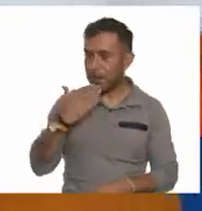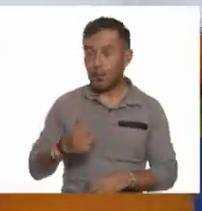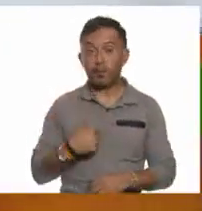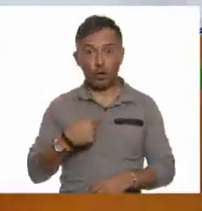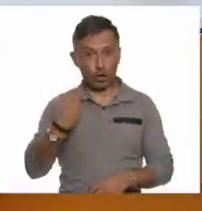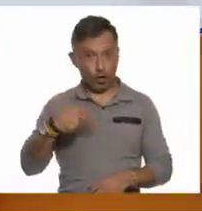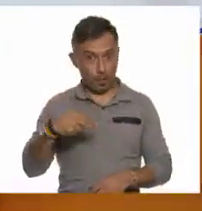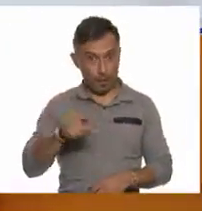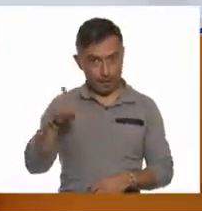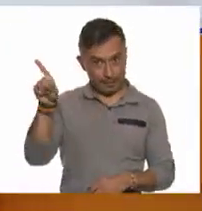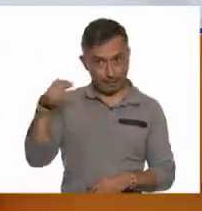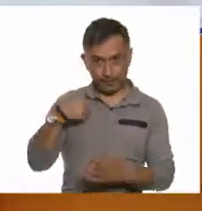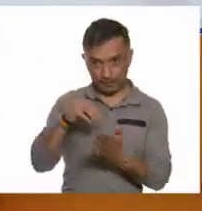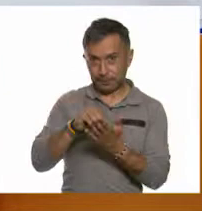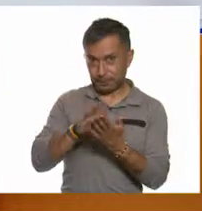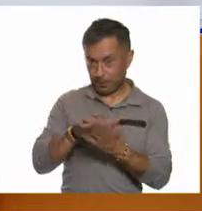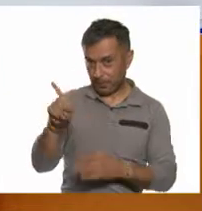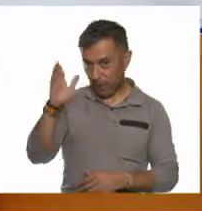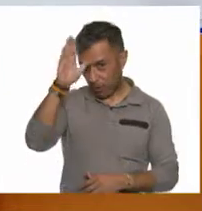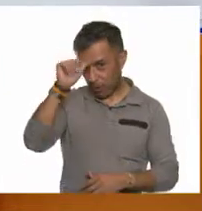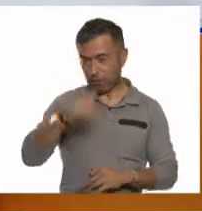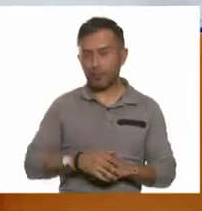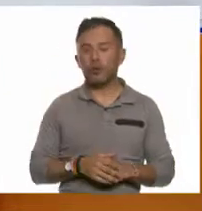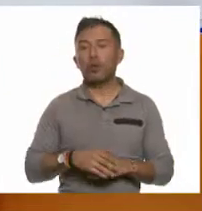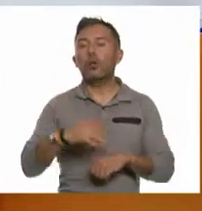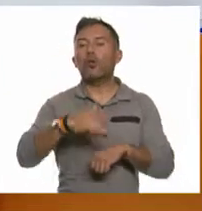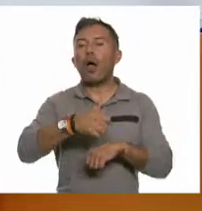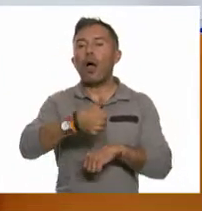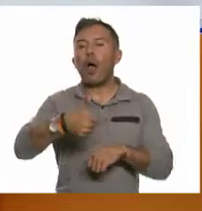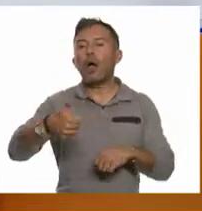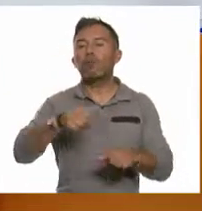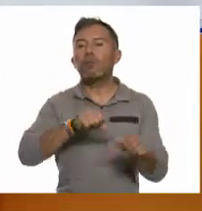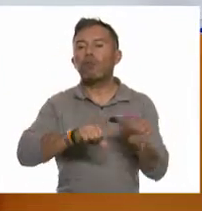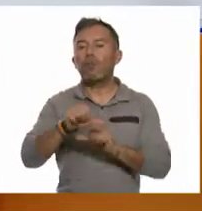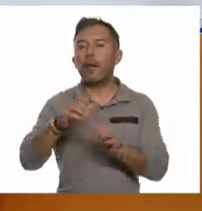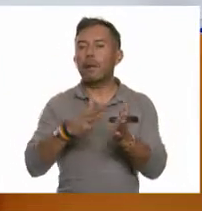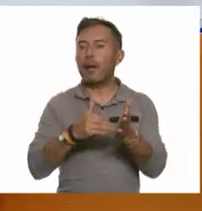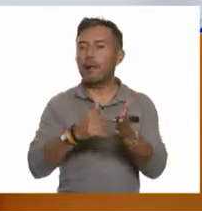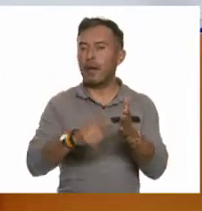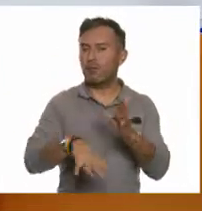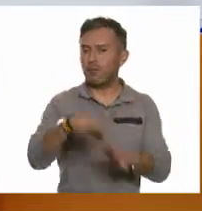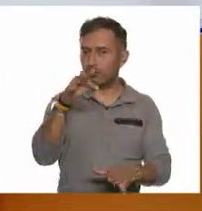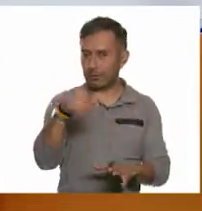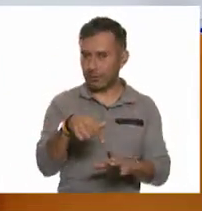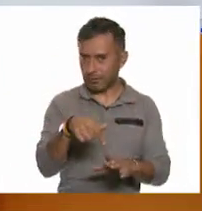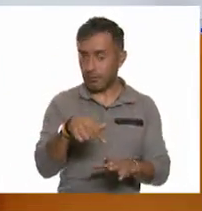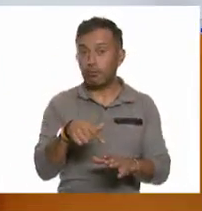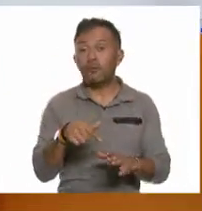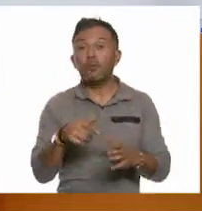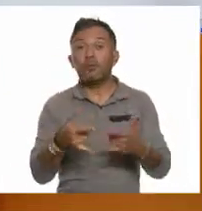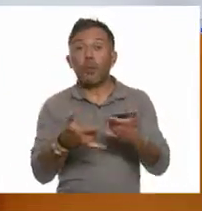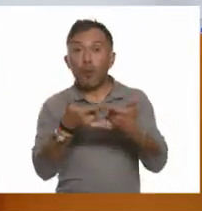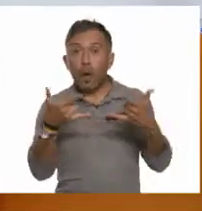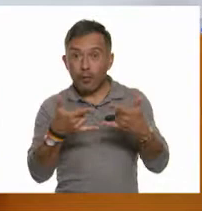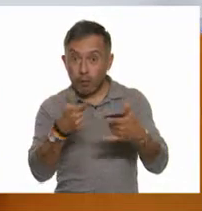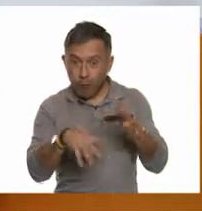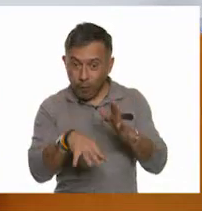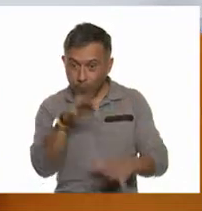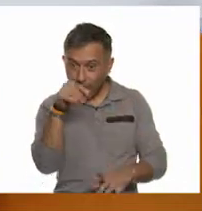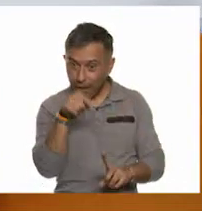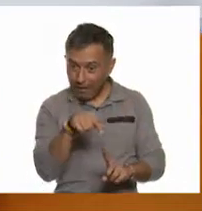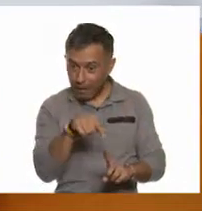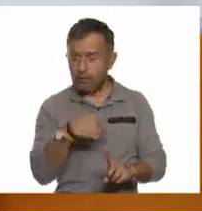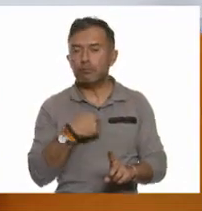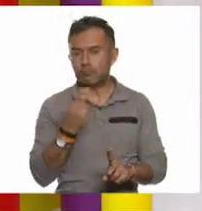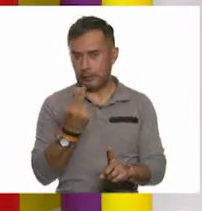nombres. Muy bien. ¿Sale? Por turnos vamos a ir sacando un papelito. Sí. El papelito, elemento del cuento que nos salga, lo tenemos que